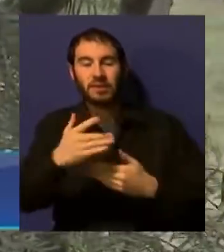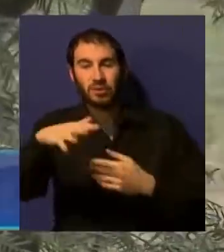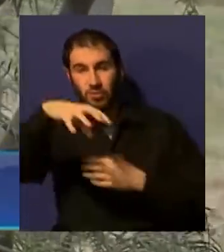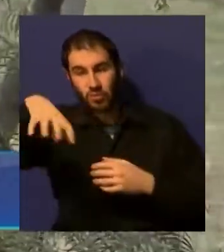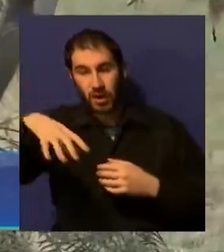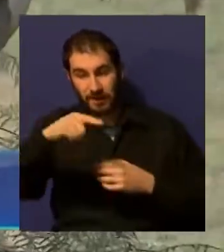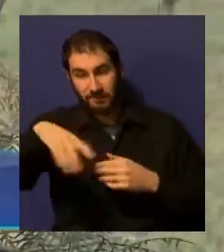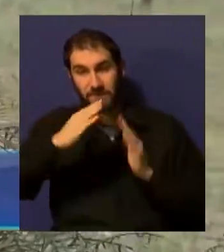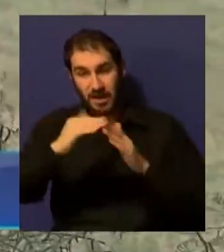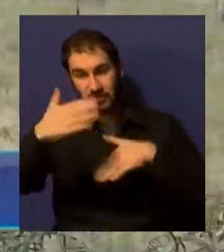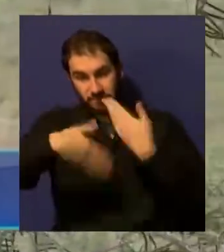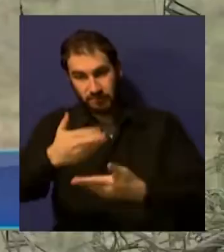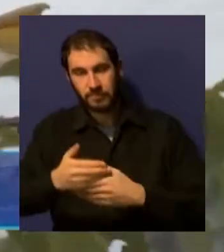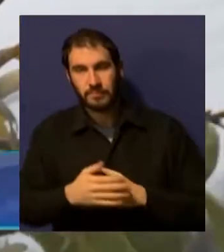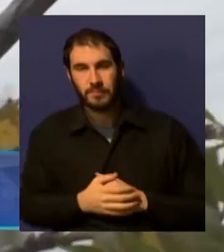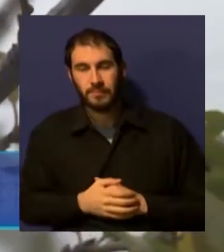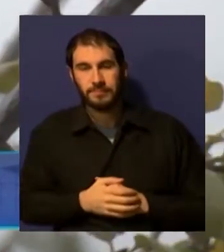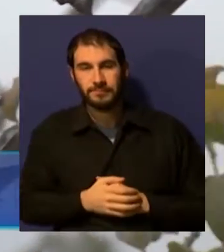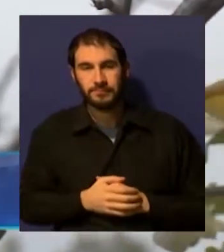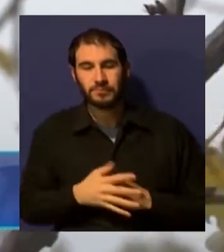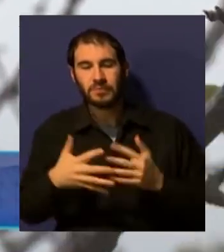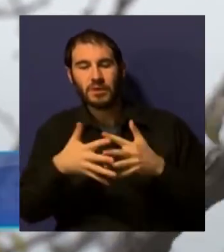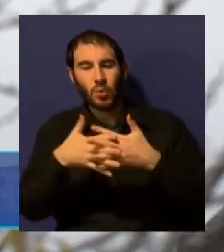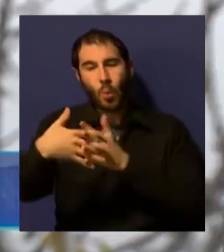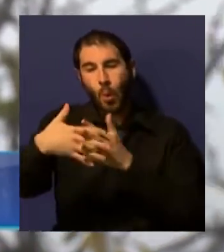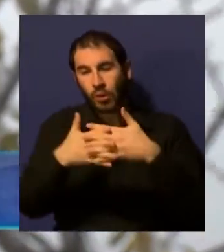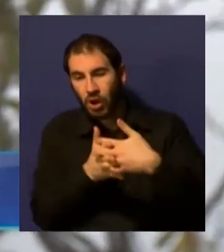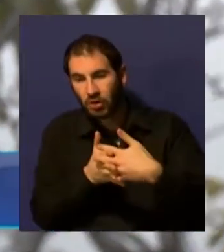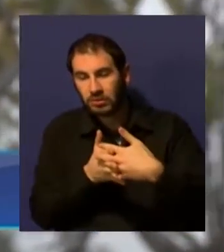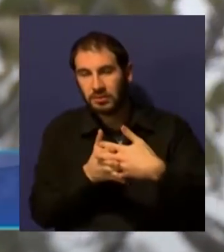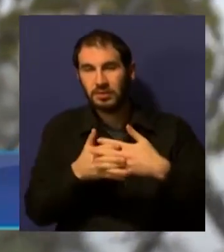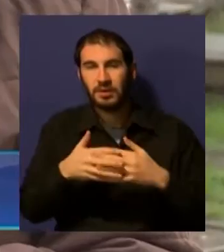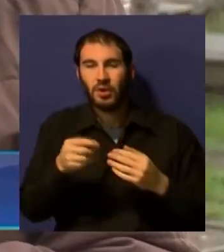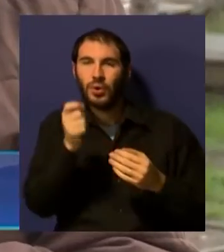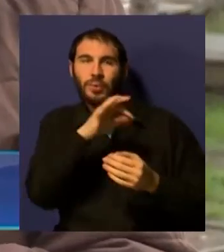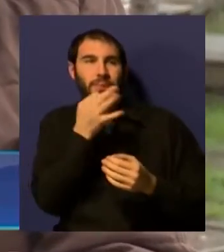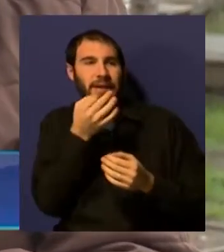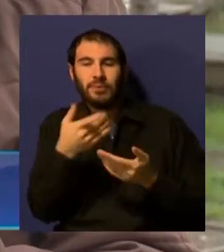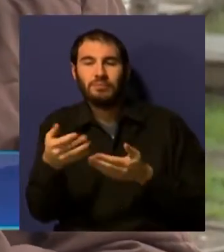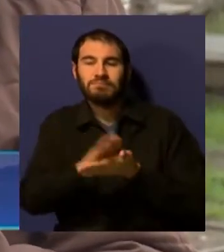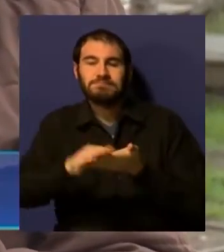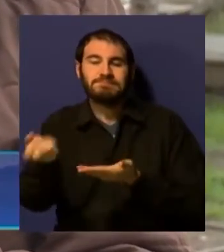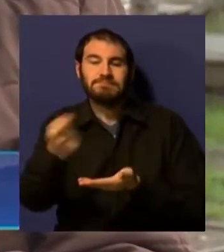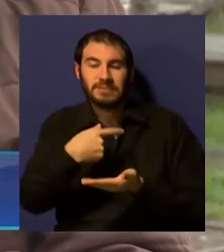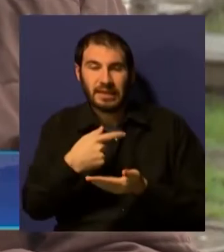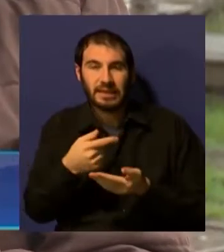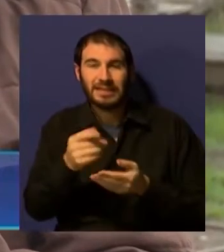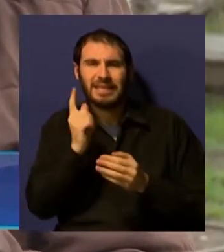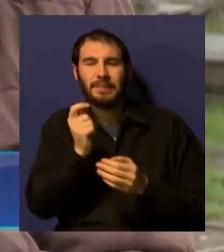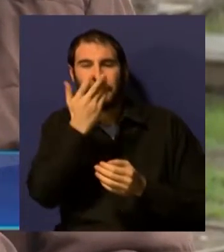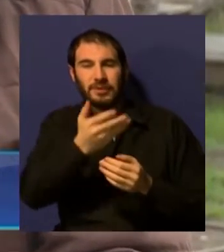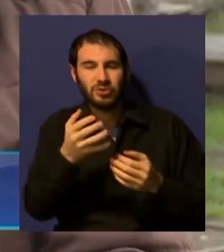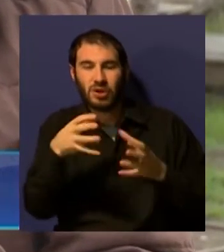en estos barrios, la articulación, la respuesta tiene que venir de